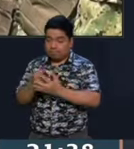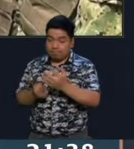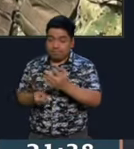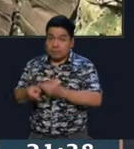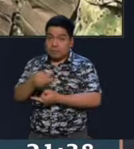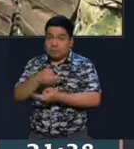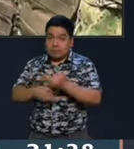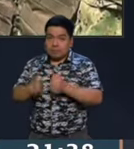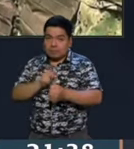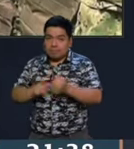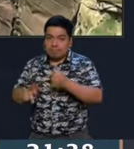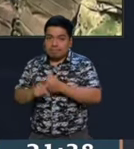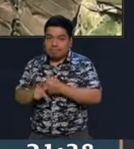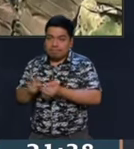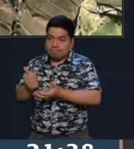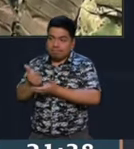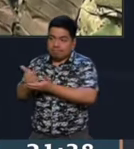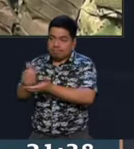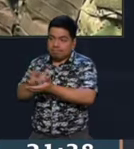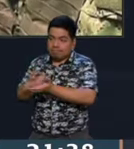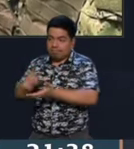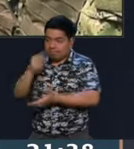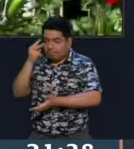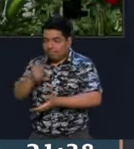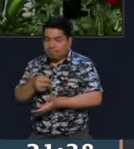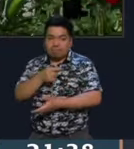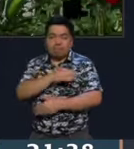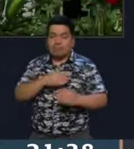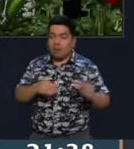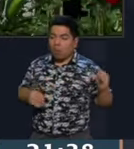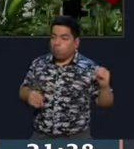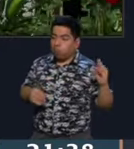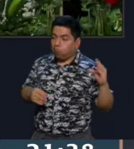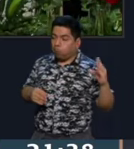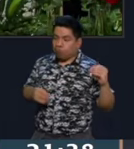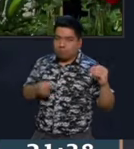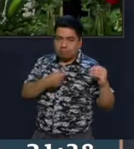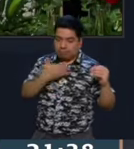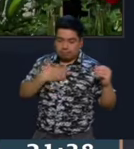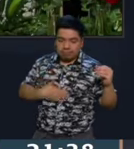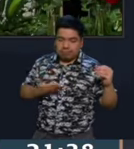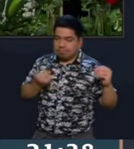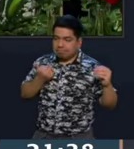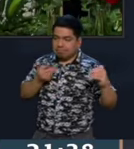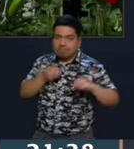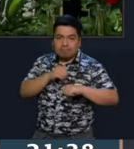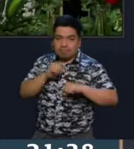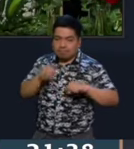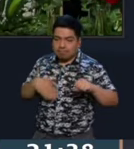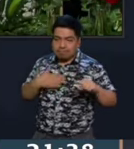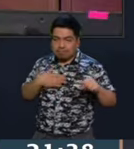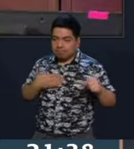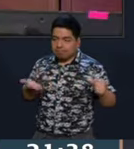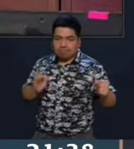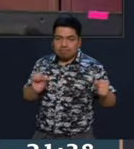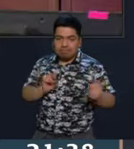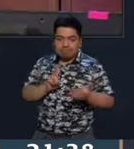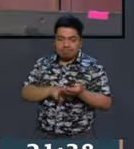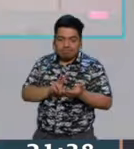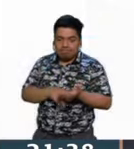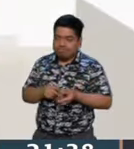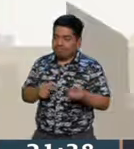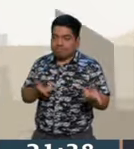los países se han posicionado diciendo, diga lo que diga el Ecuador, no hay ningún pretexto válido que le